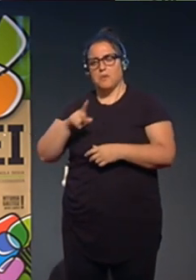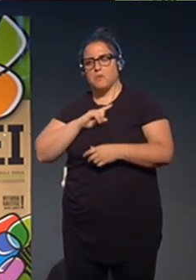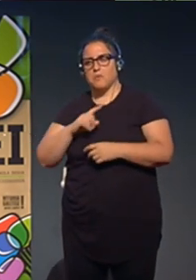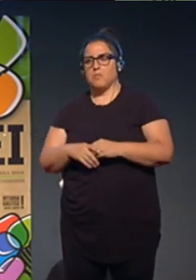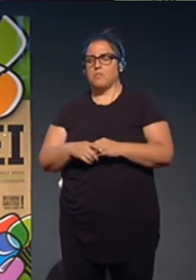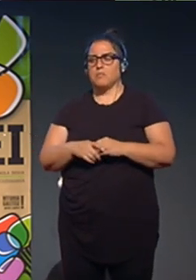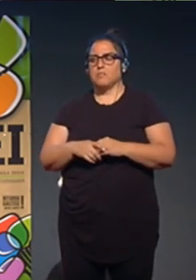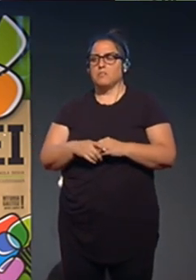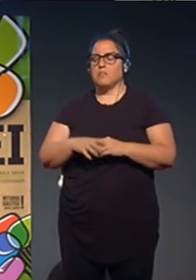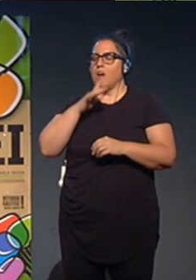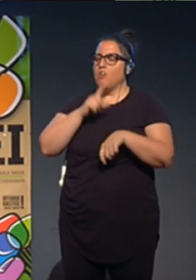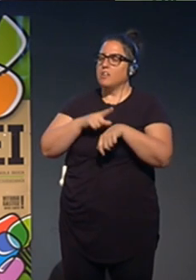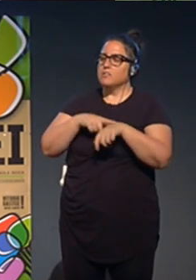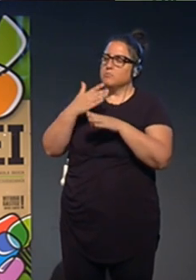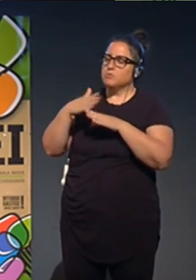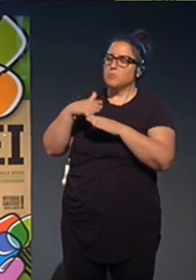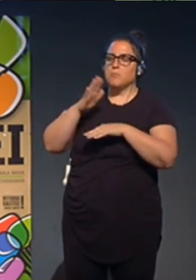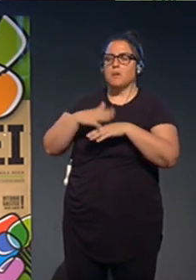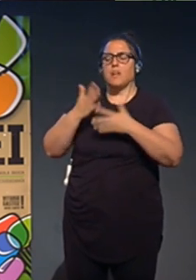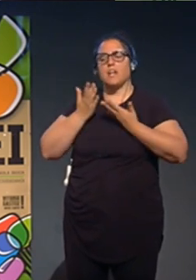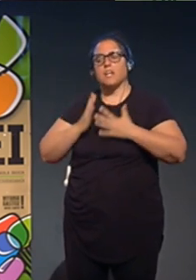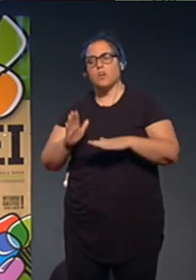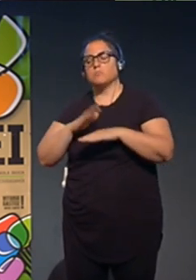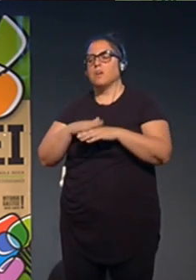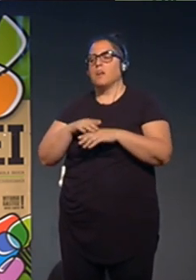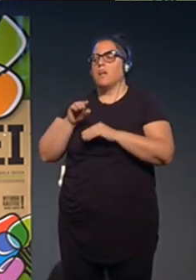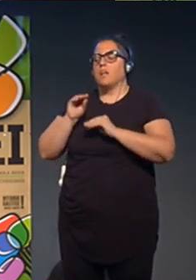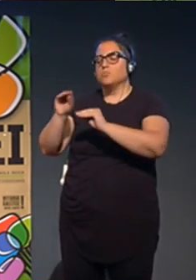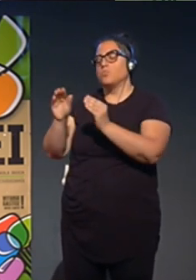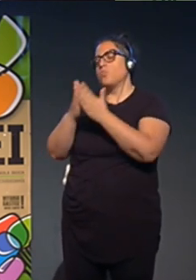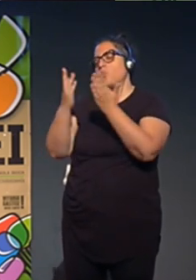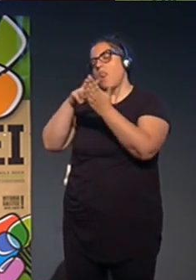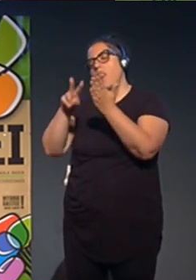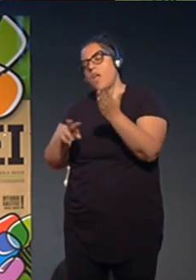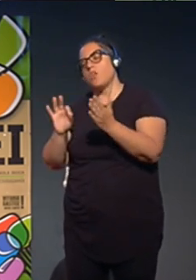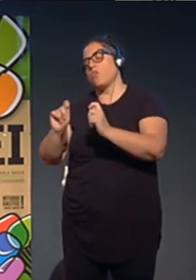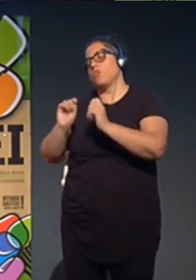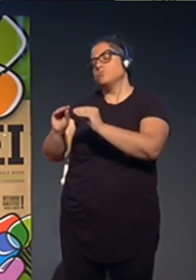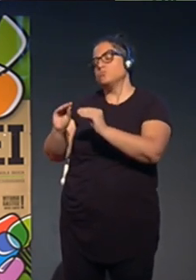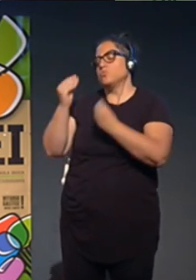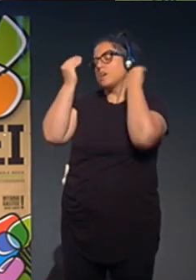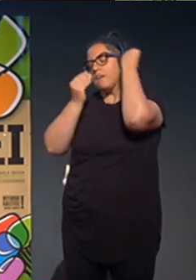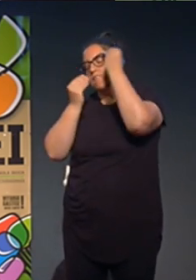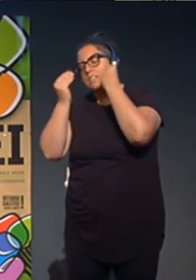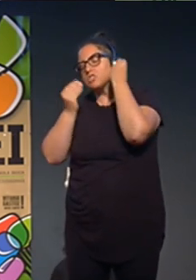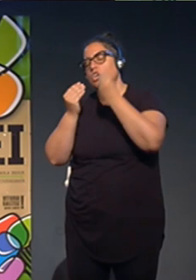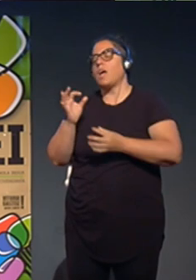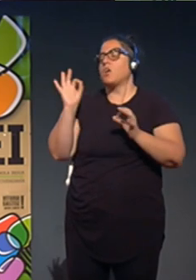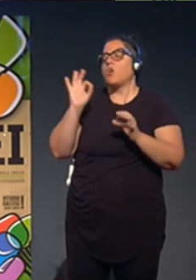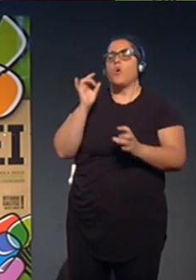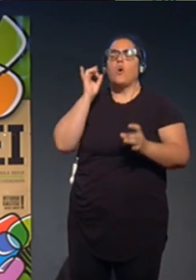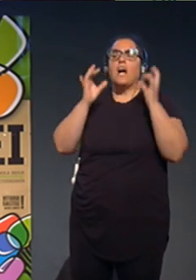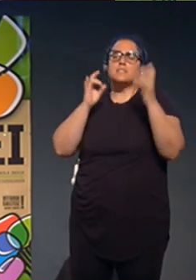ahora tienes más tiempo para tus hijos más tiempo para más tiempo para para reflexionar más tiempo para otras